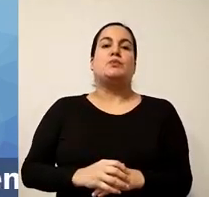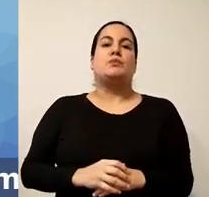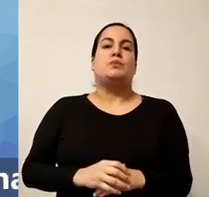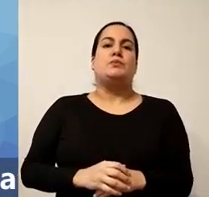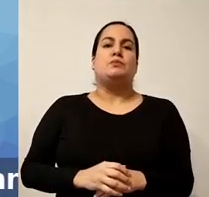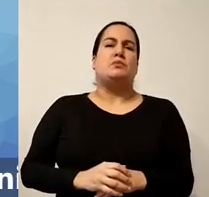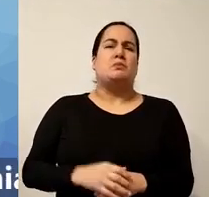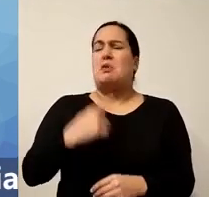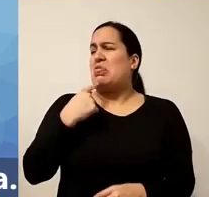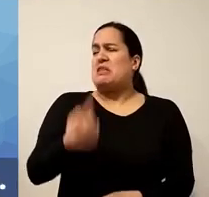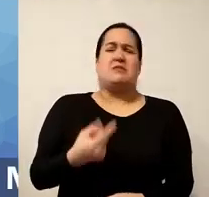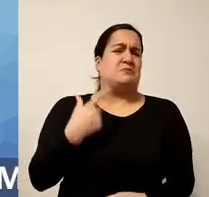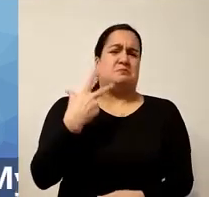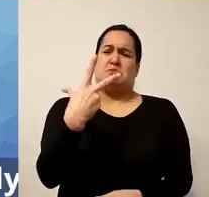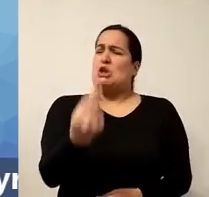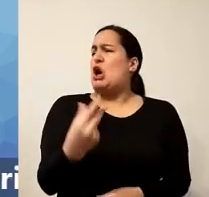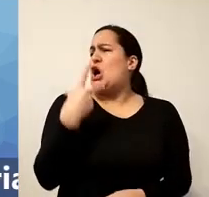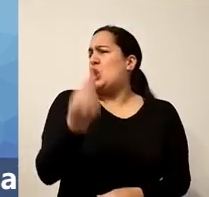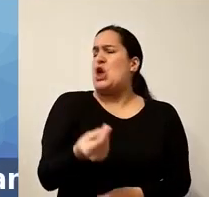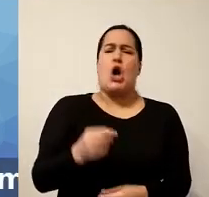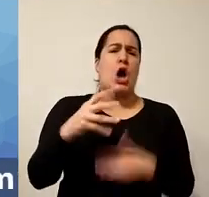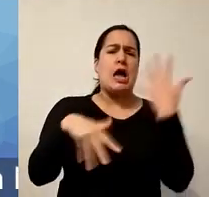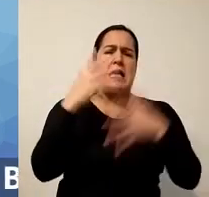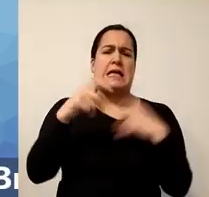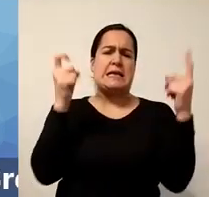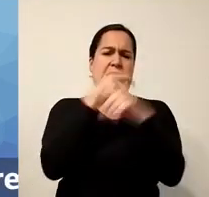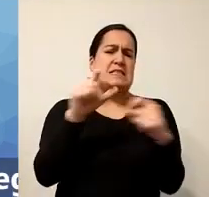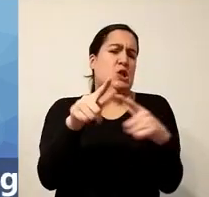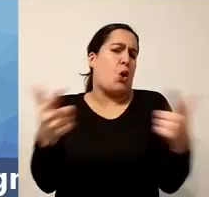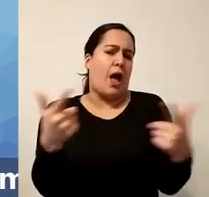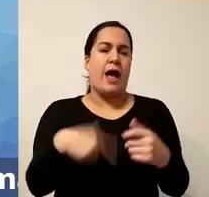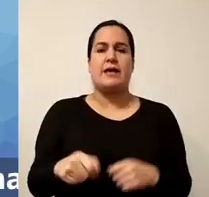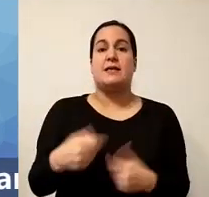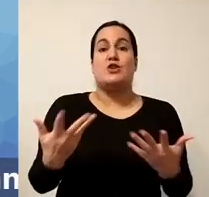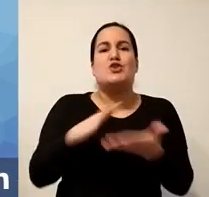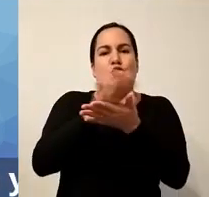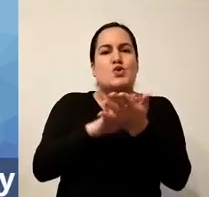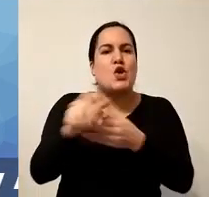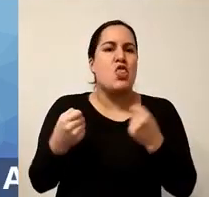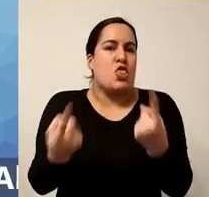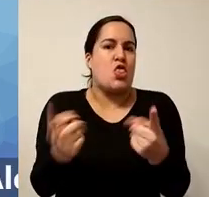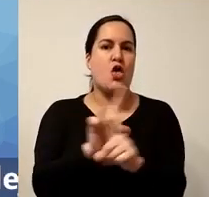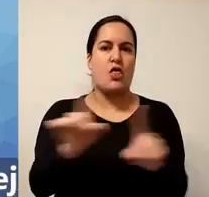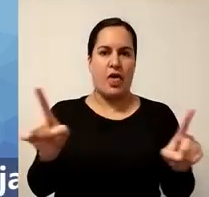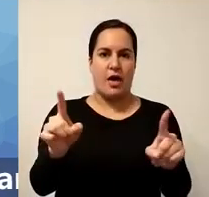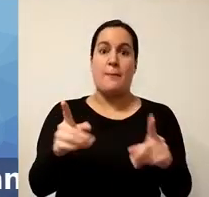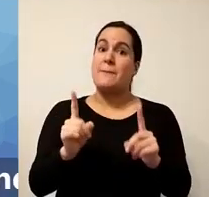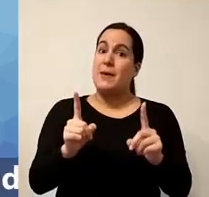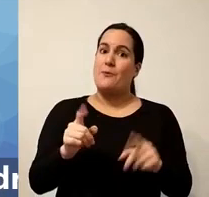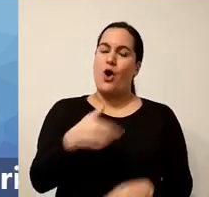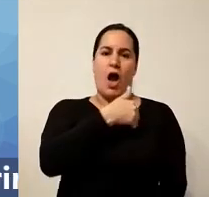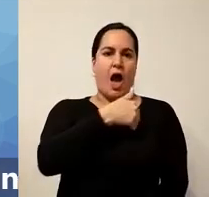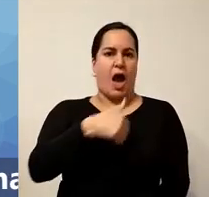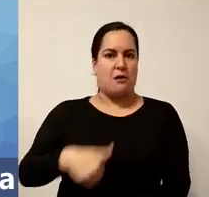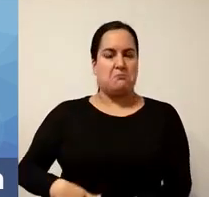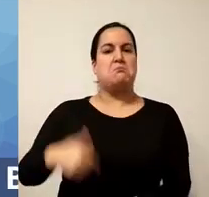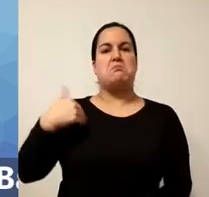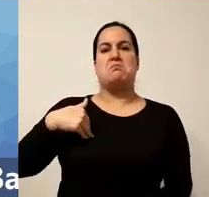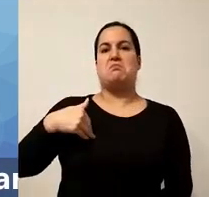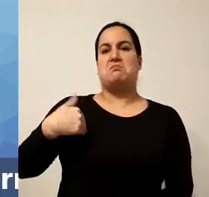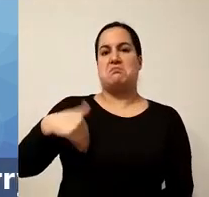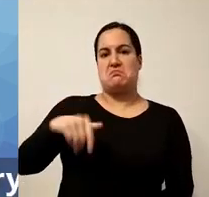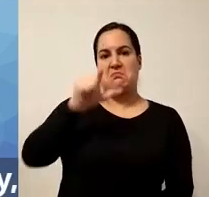la reestructuración de esta deuda ilegítima y fraudulenta porque tienen la definición de pagarla